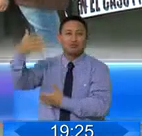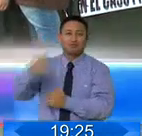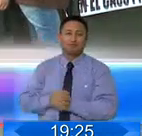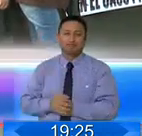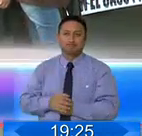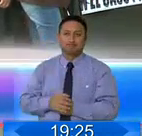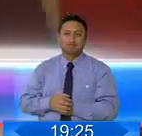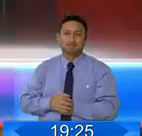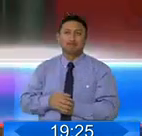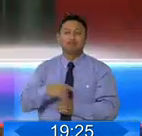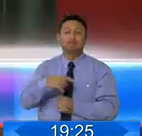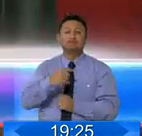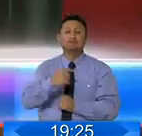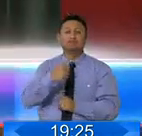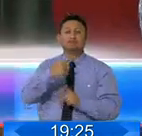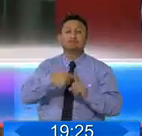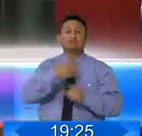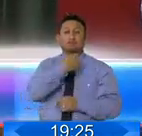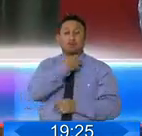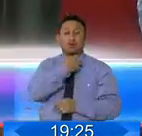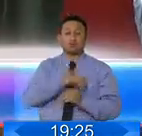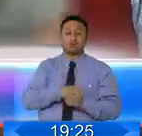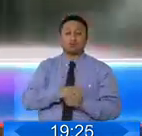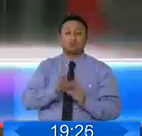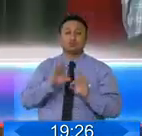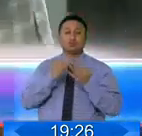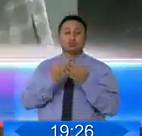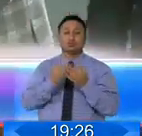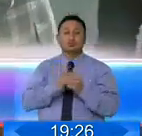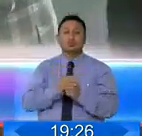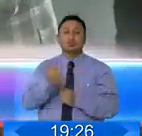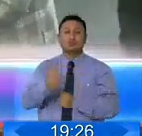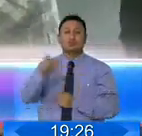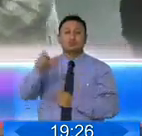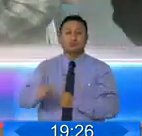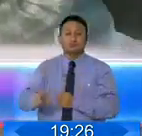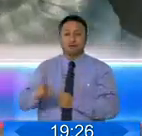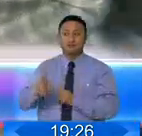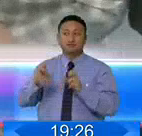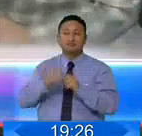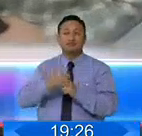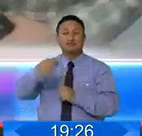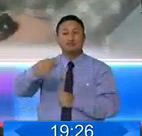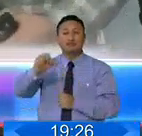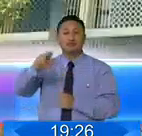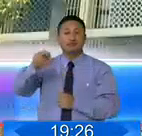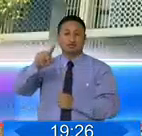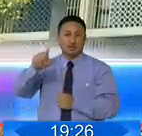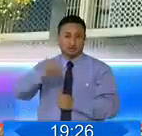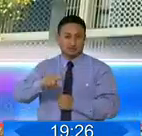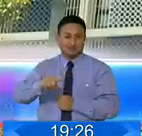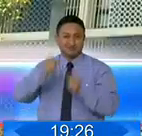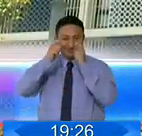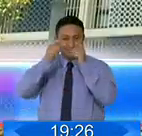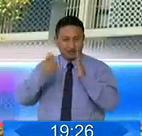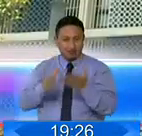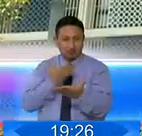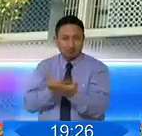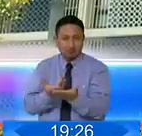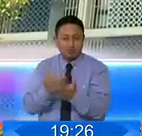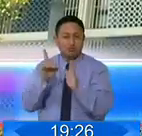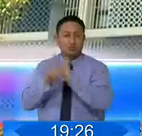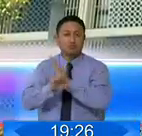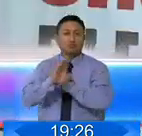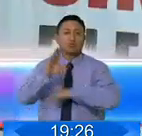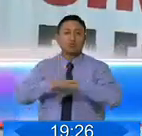En agosto de este año, los familiares de 10 de los 13 procesados por el caso González y otros presentaron ante la Fiscalía General del Estado una